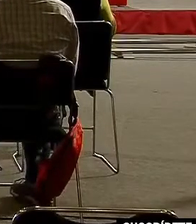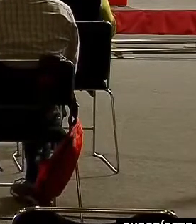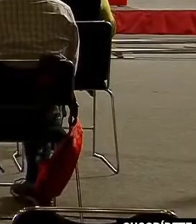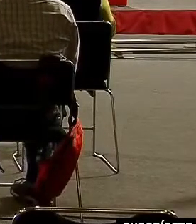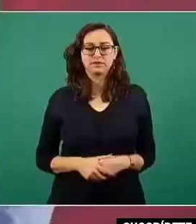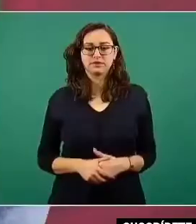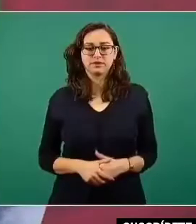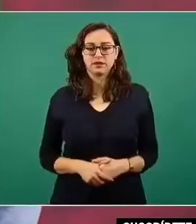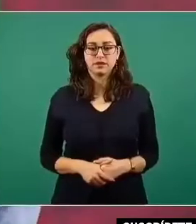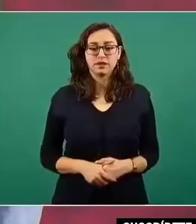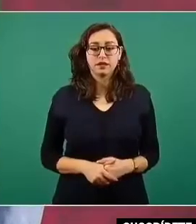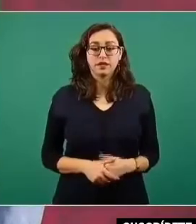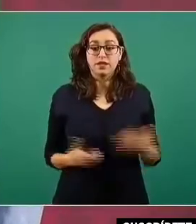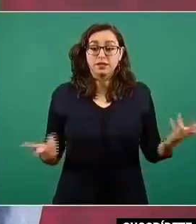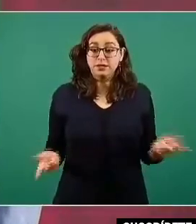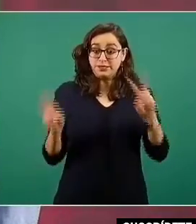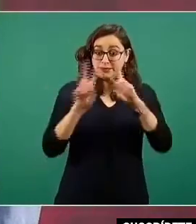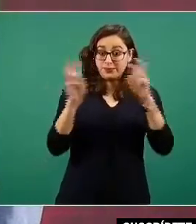Una pandemia